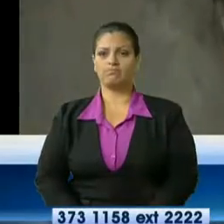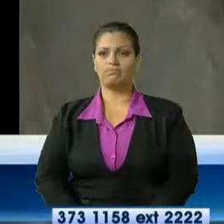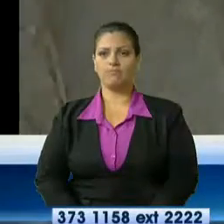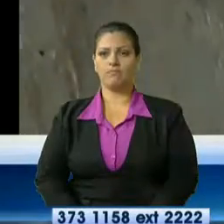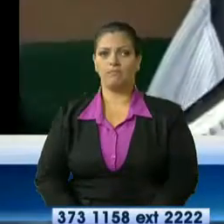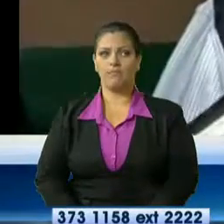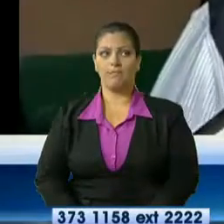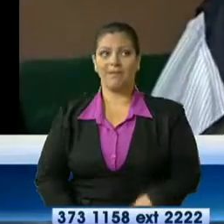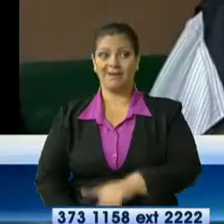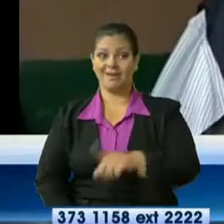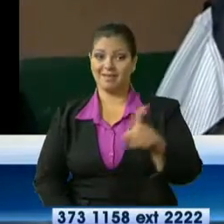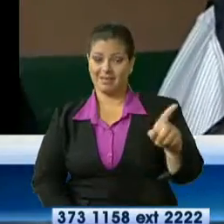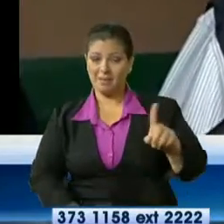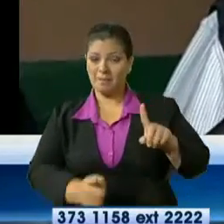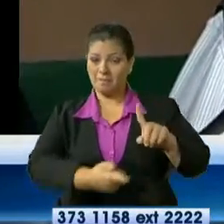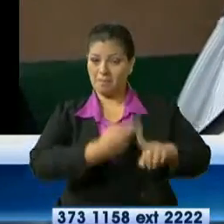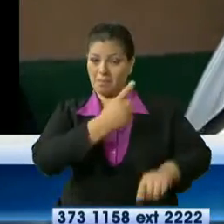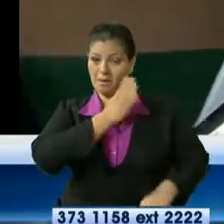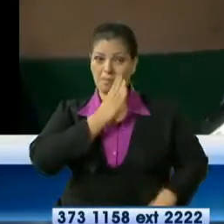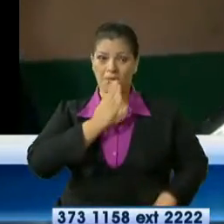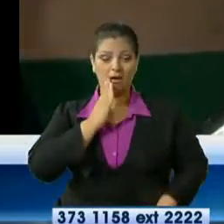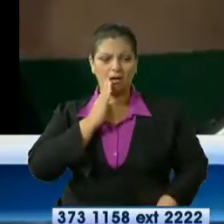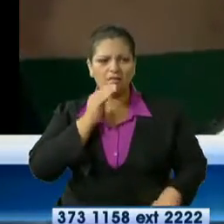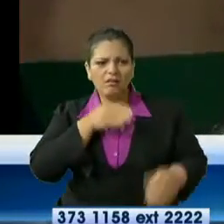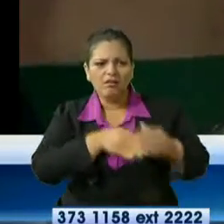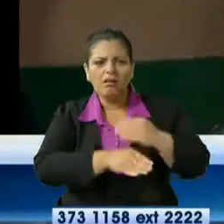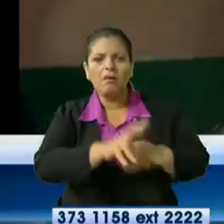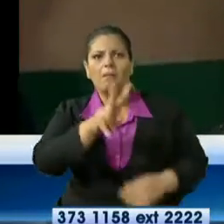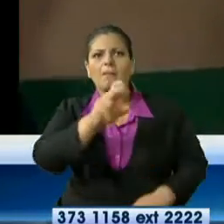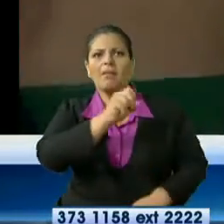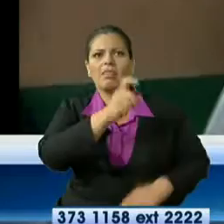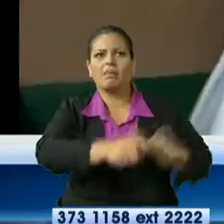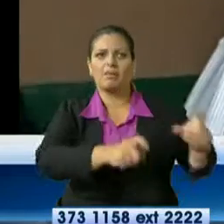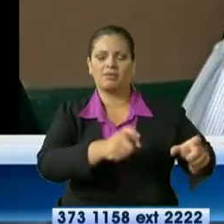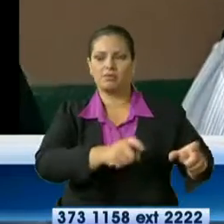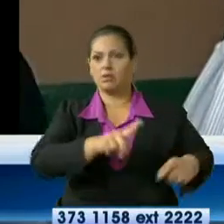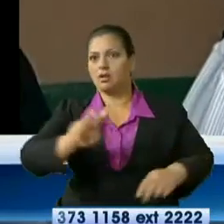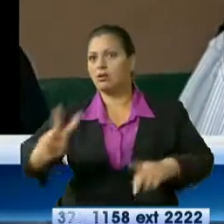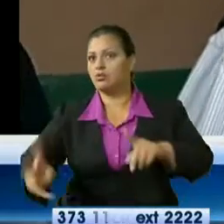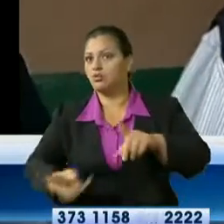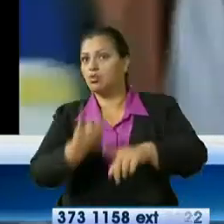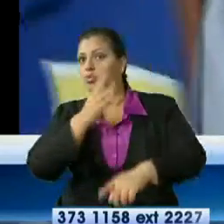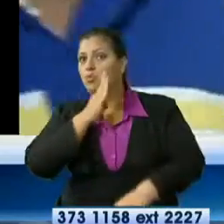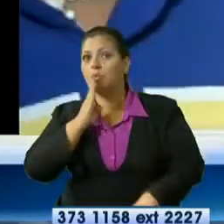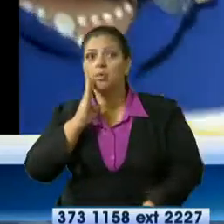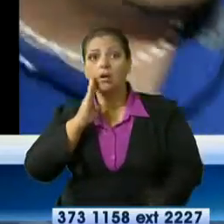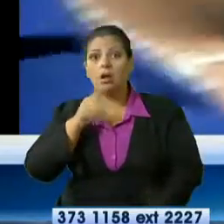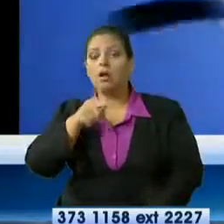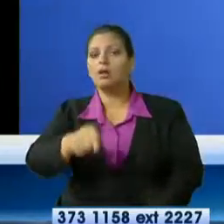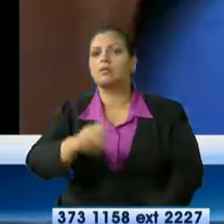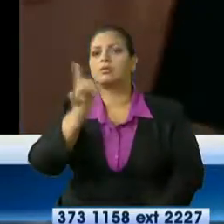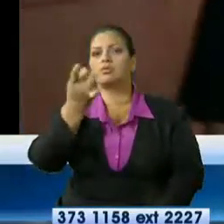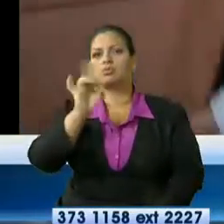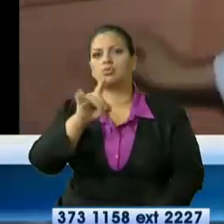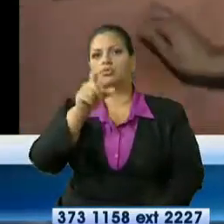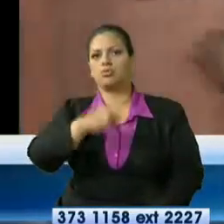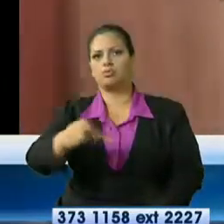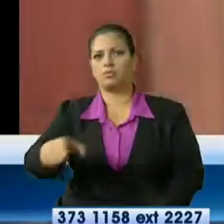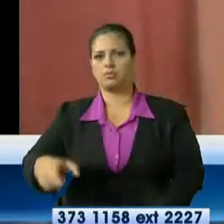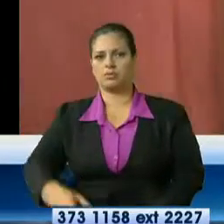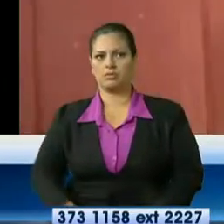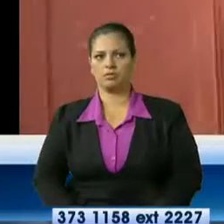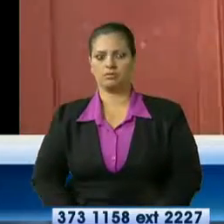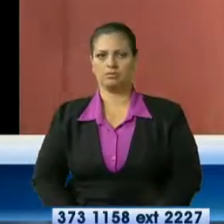primer establecimiento encontramos 20 personas, en el segundo establecimiento encontramos 18 personas. Esto se logra en coordinación con la